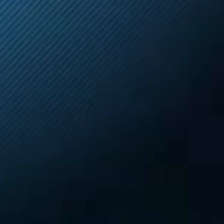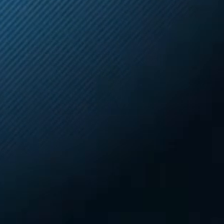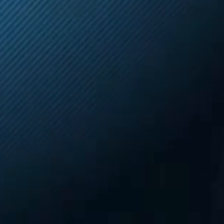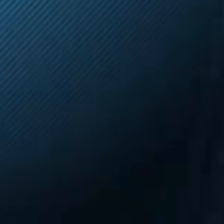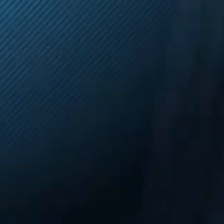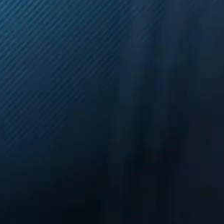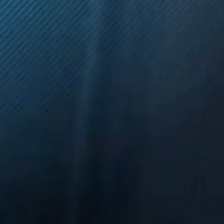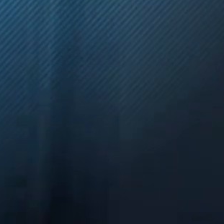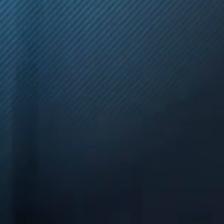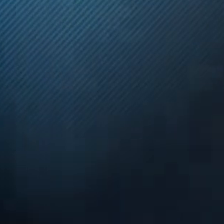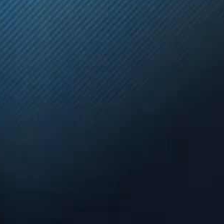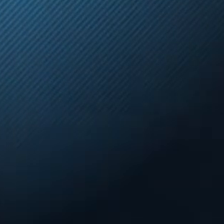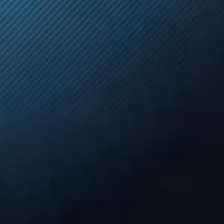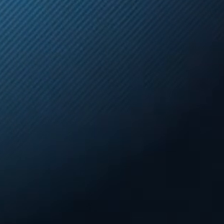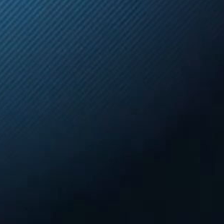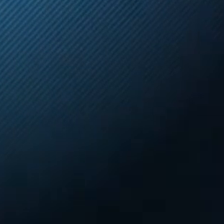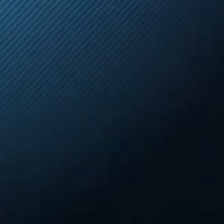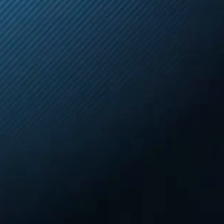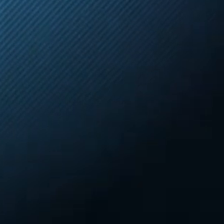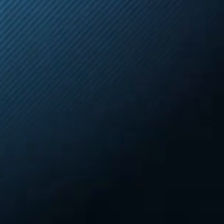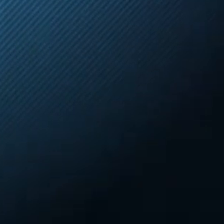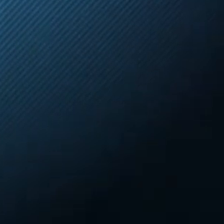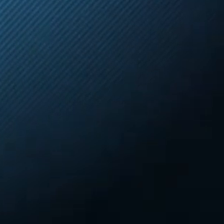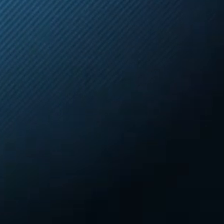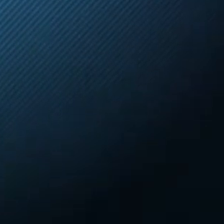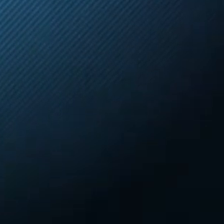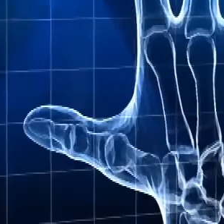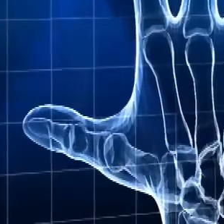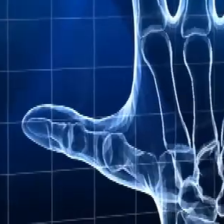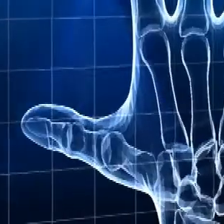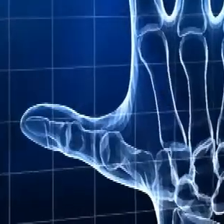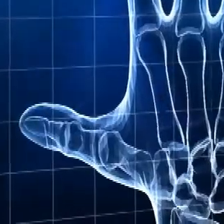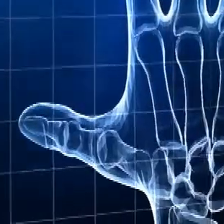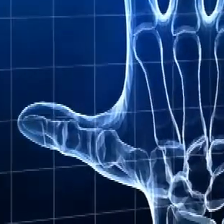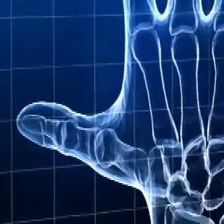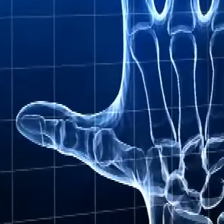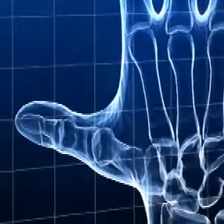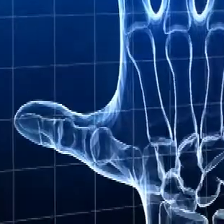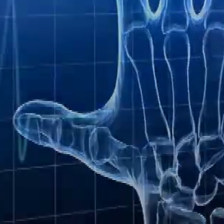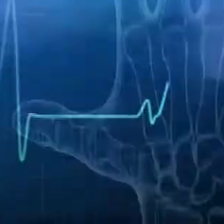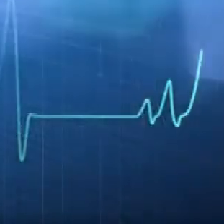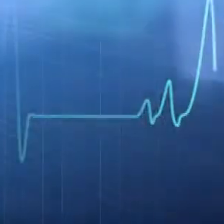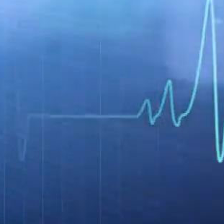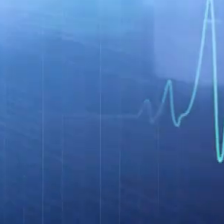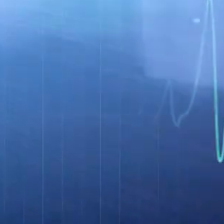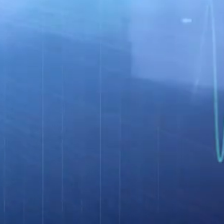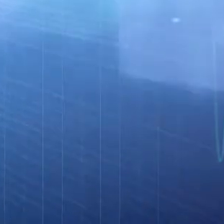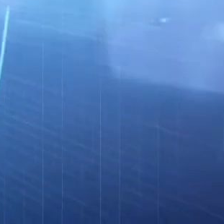We'll be right back.